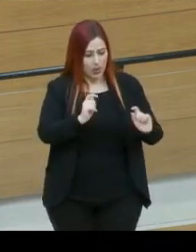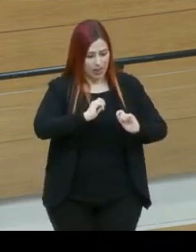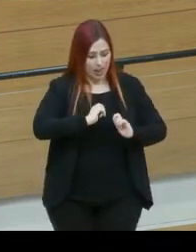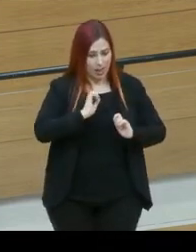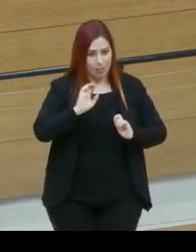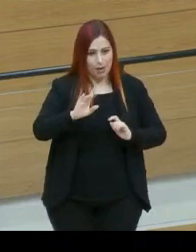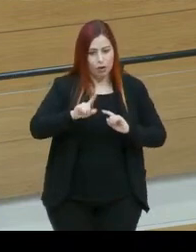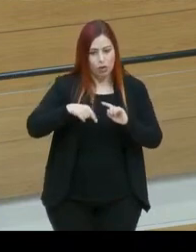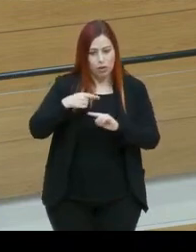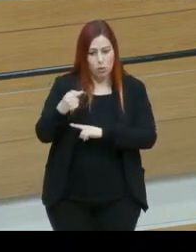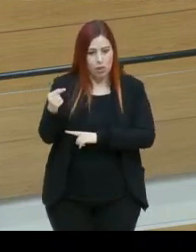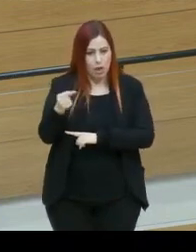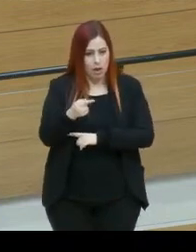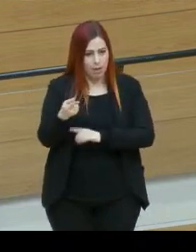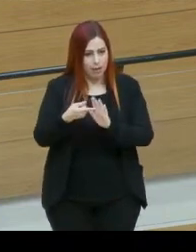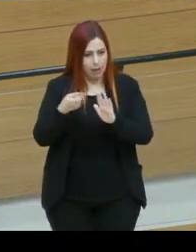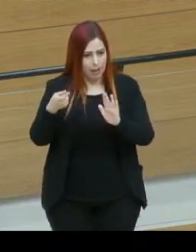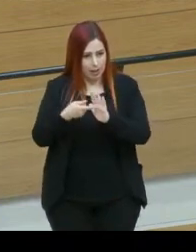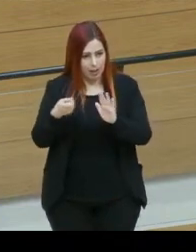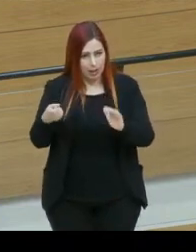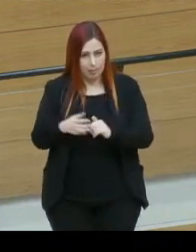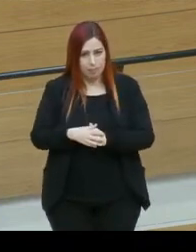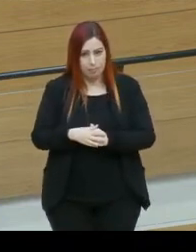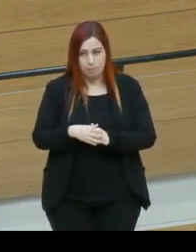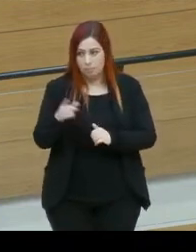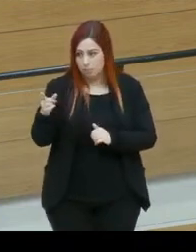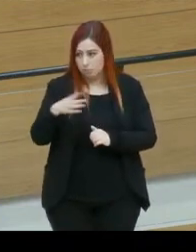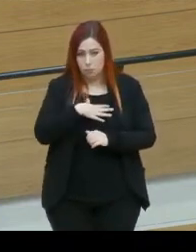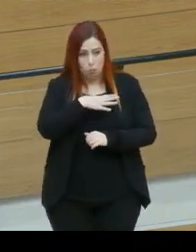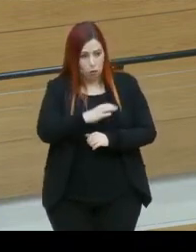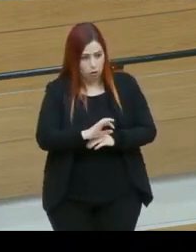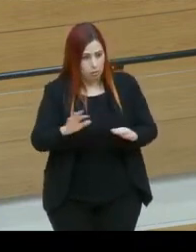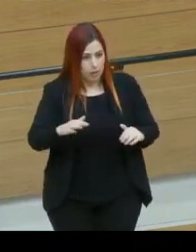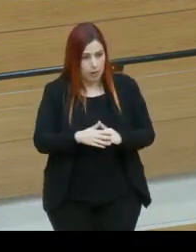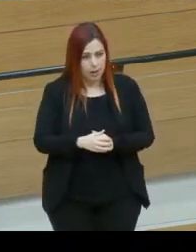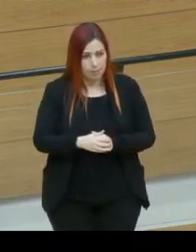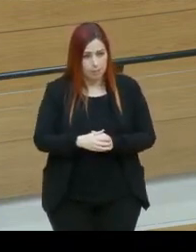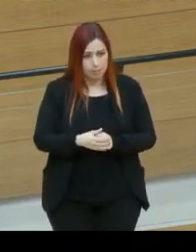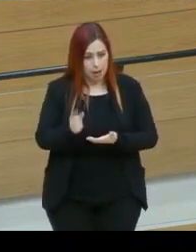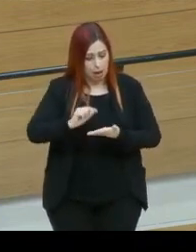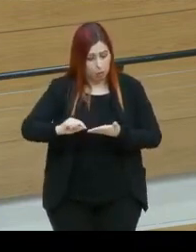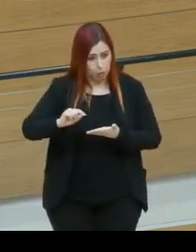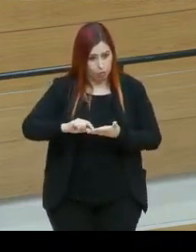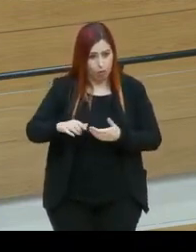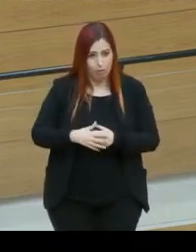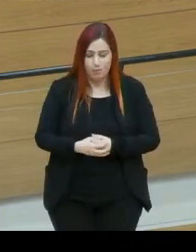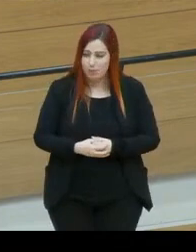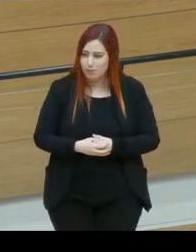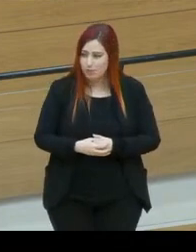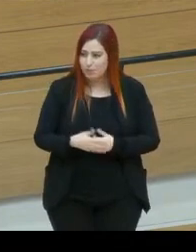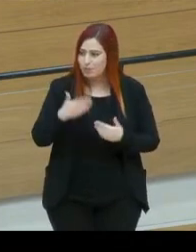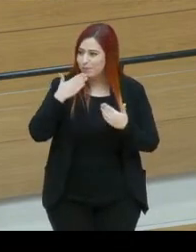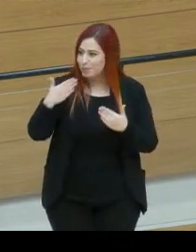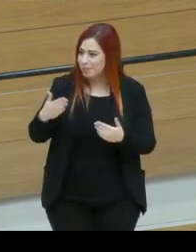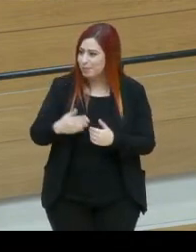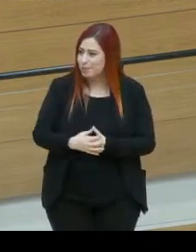tenga consecuencias dañinas. Pues sería una posibilidad, me la apunto. Ok, muchas